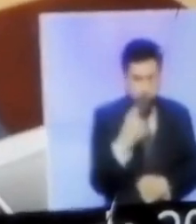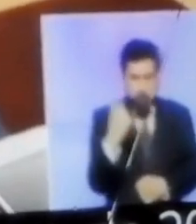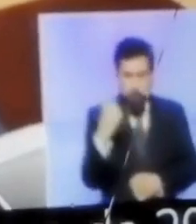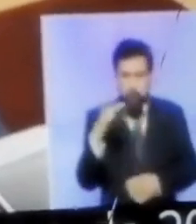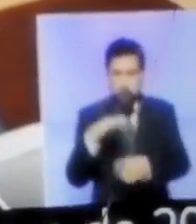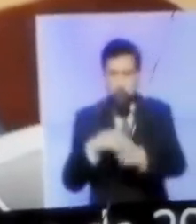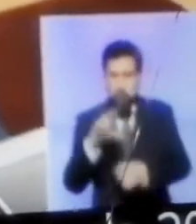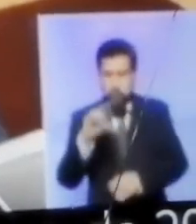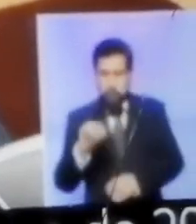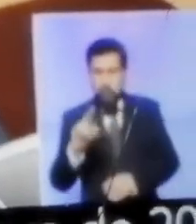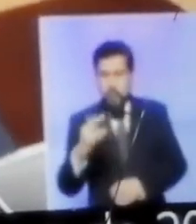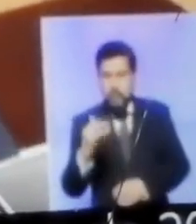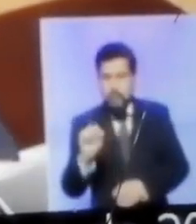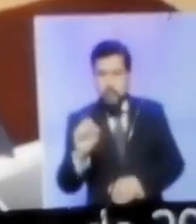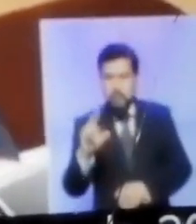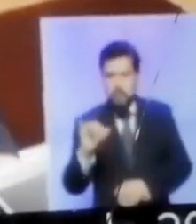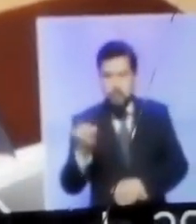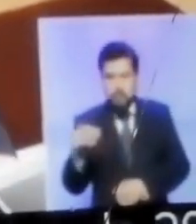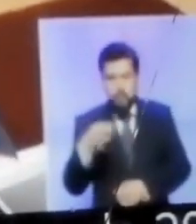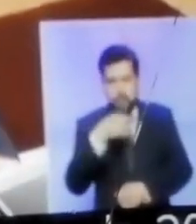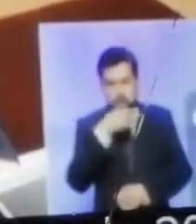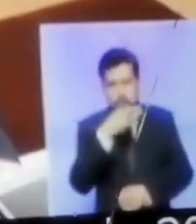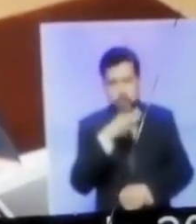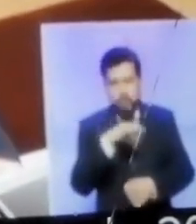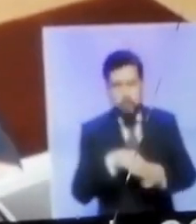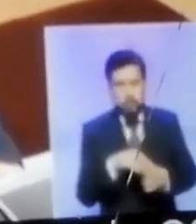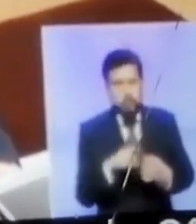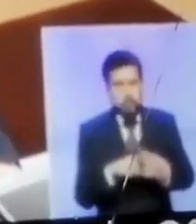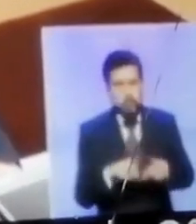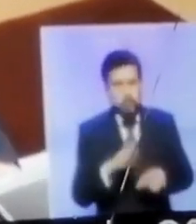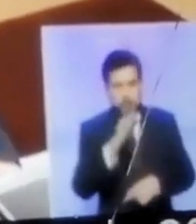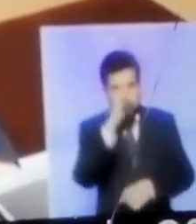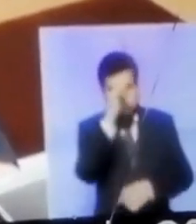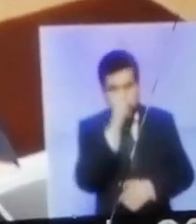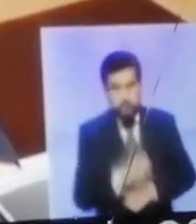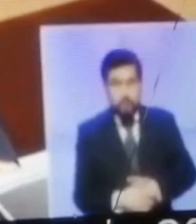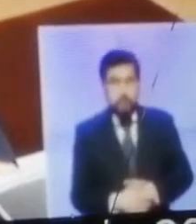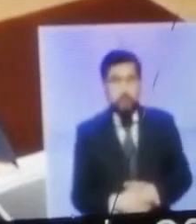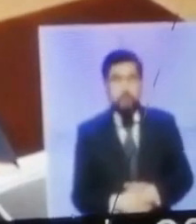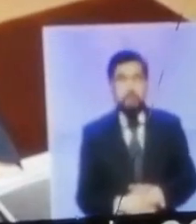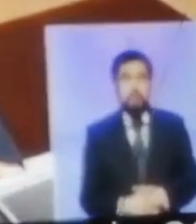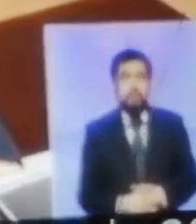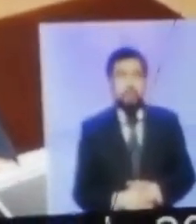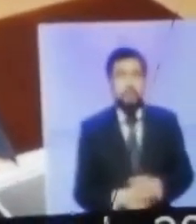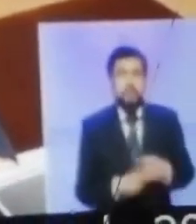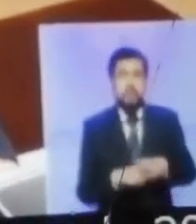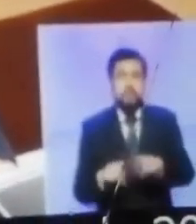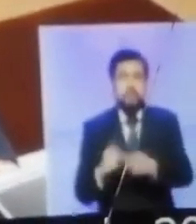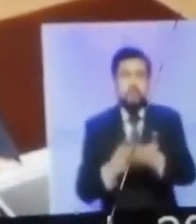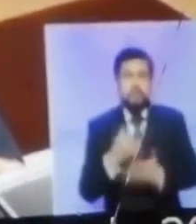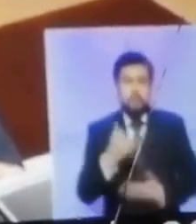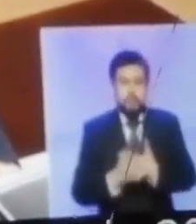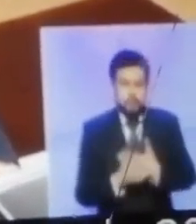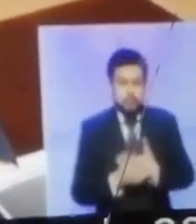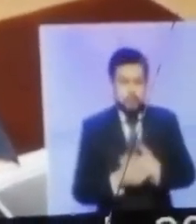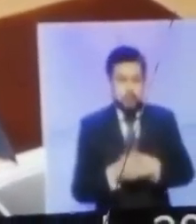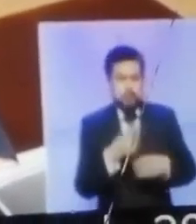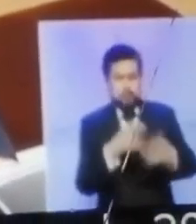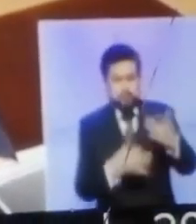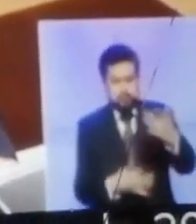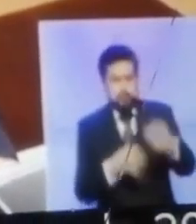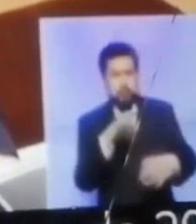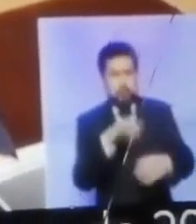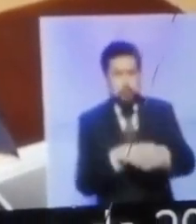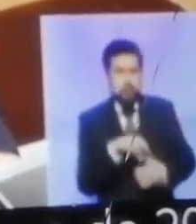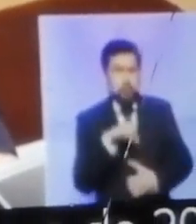contra del magistrado Reyes Rodríguez Mondragón qui anuncia la emisión de un voto particular los restantes proyectos se apran por unanimidad de